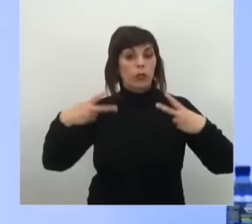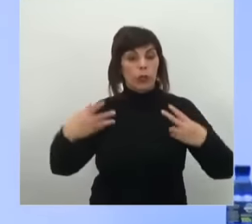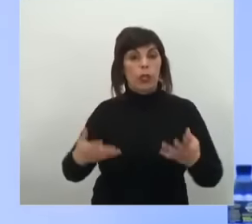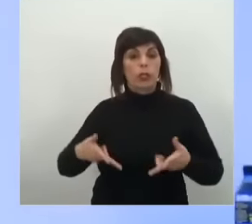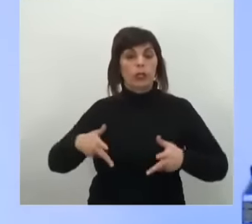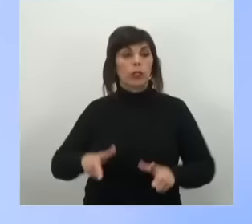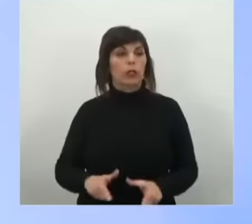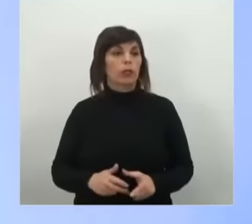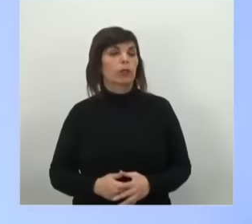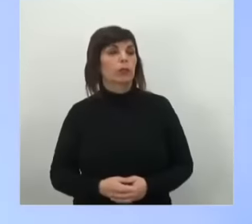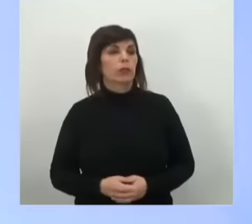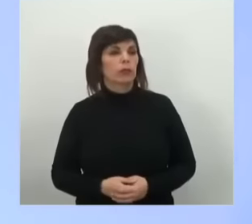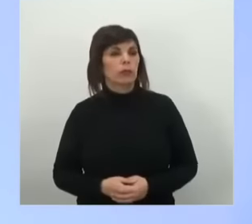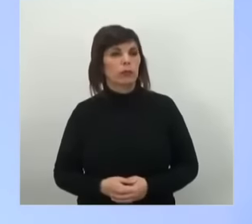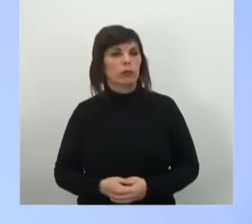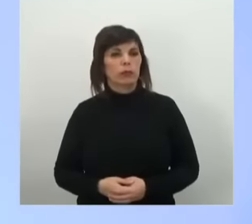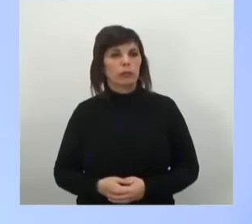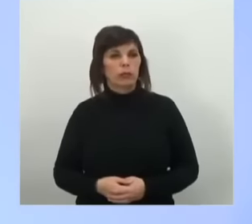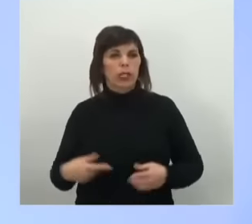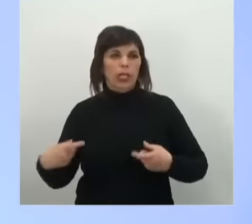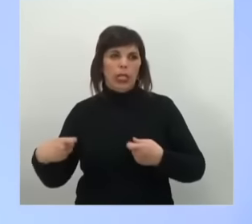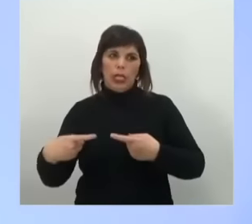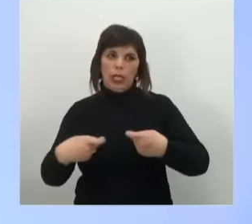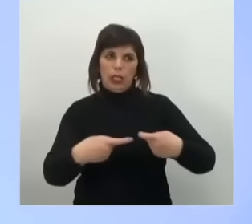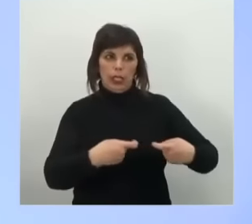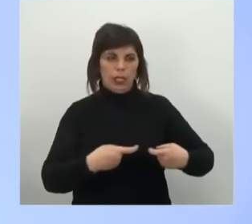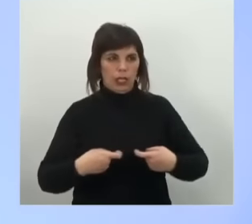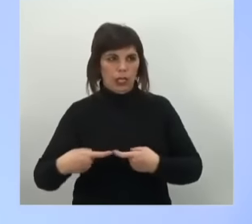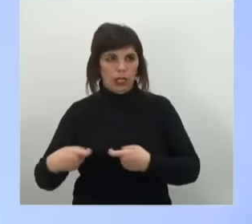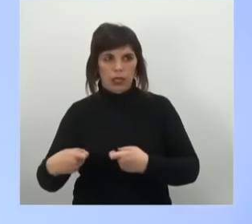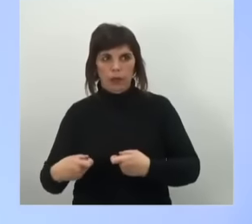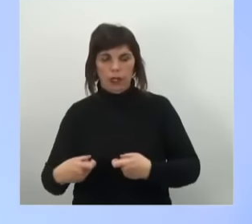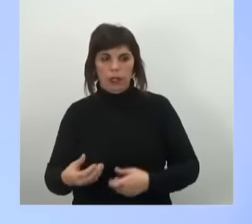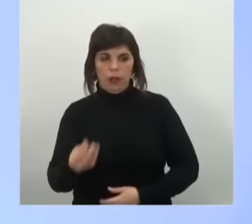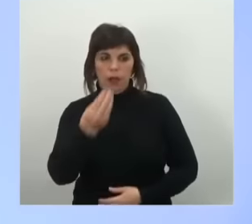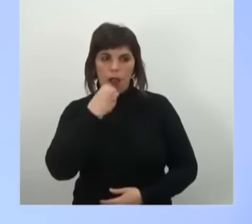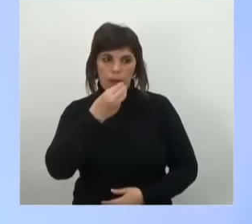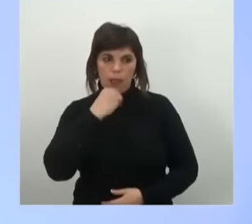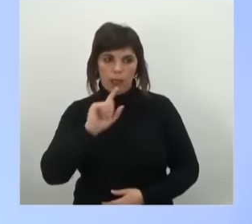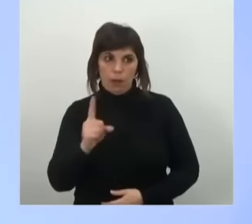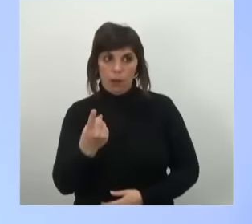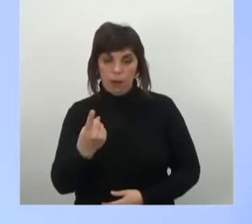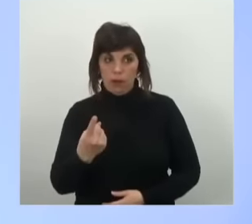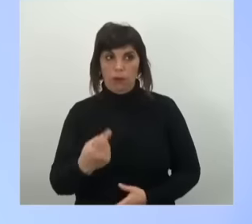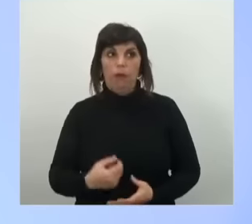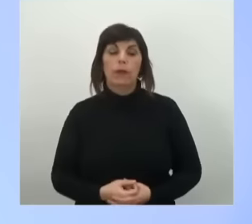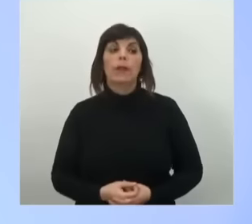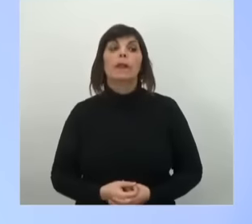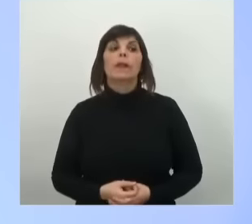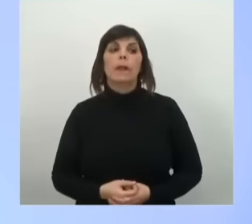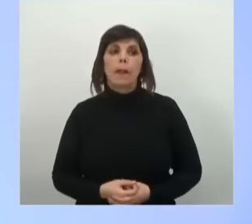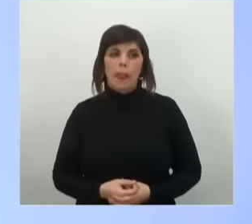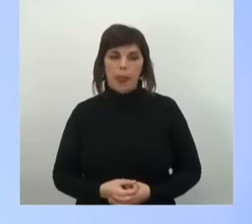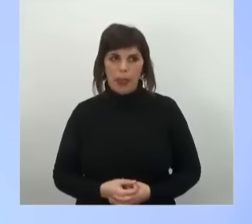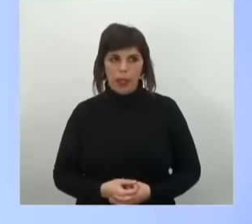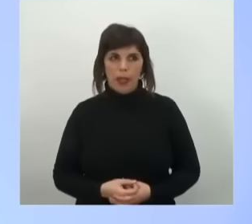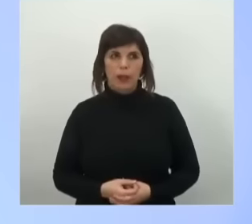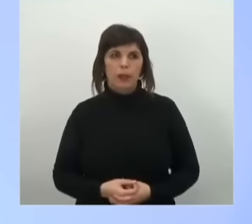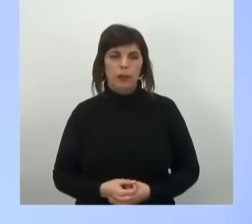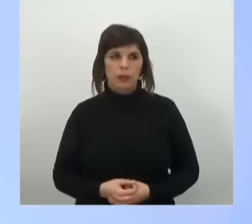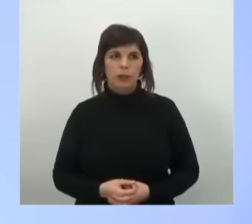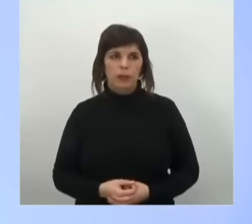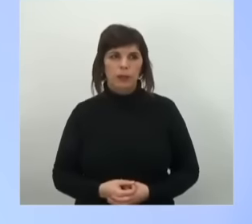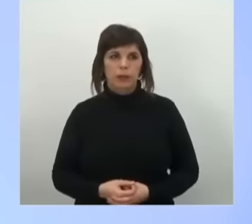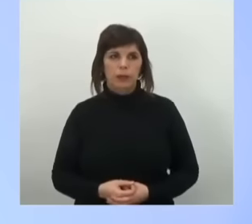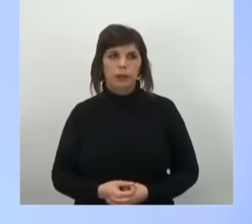y usted sabe cuando el enemigo primero le dice te voy a alimentar usted tiene un gallinito un cerdito algo que